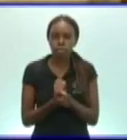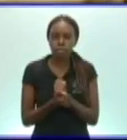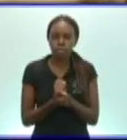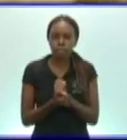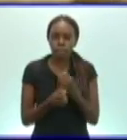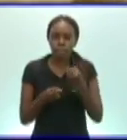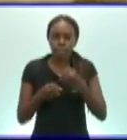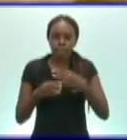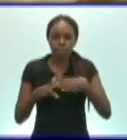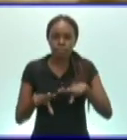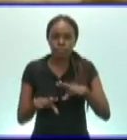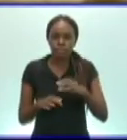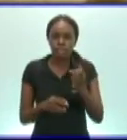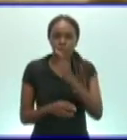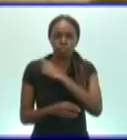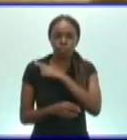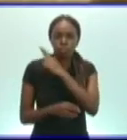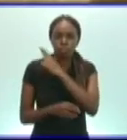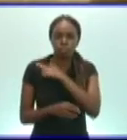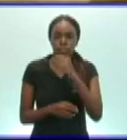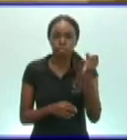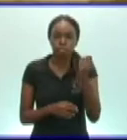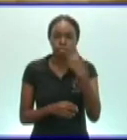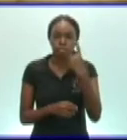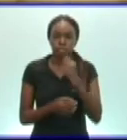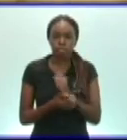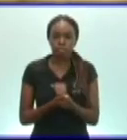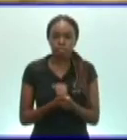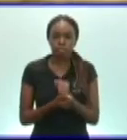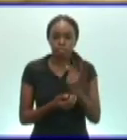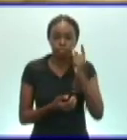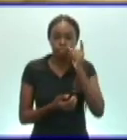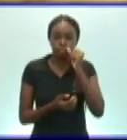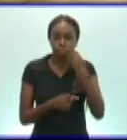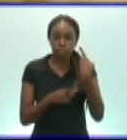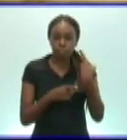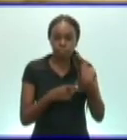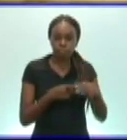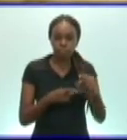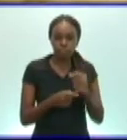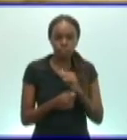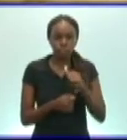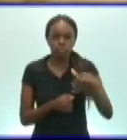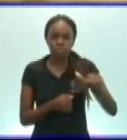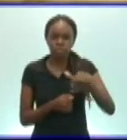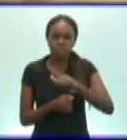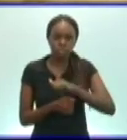a los jefes principales. Fernando Fornaris también fue opuesto al levantamiento.